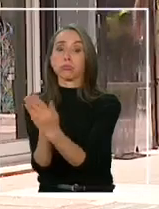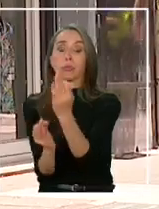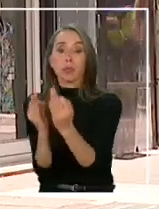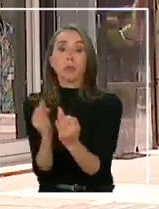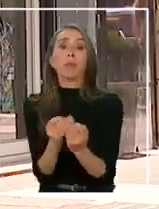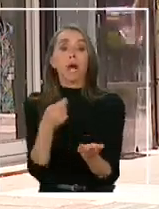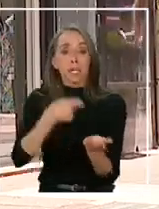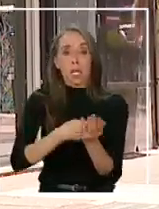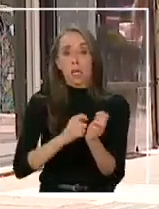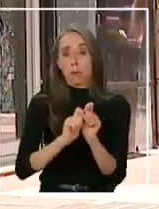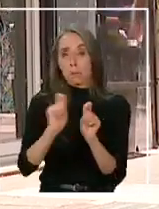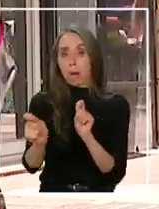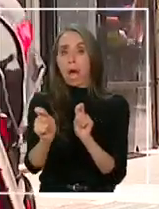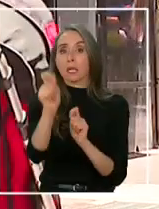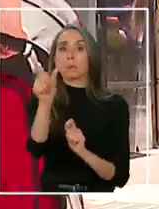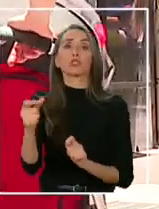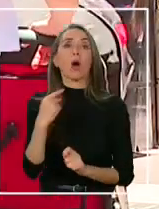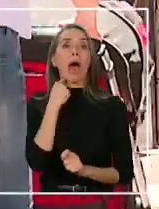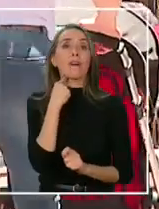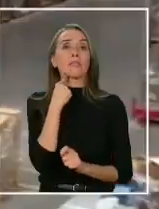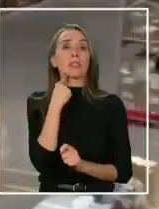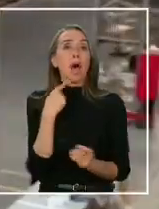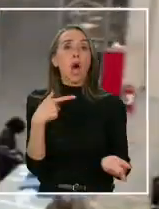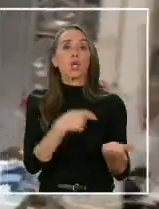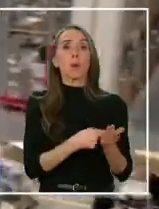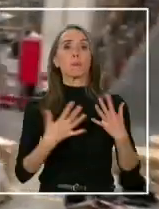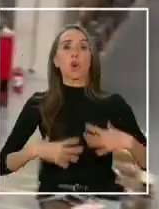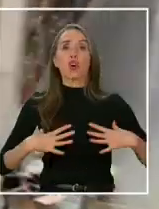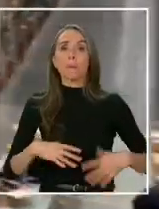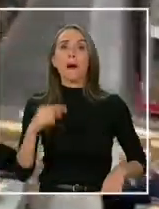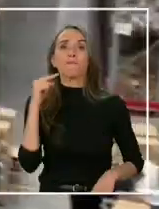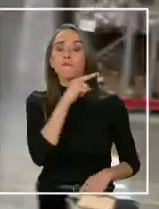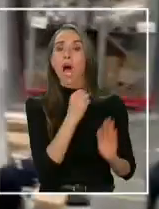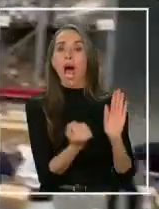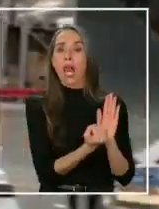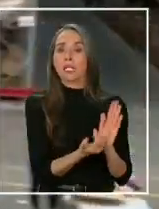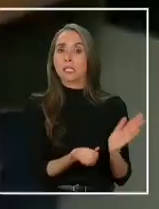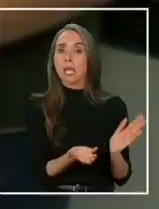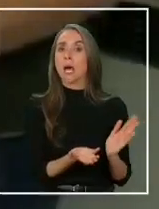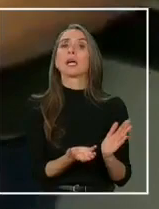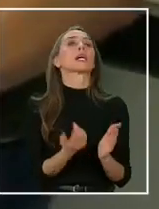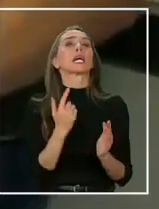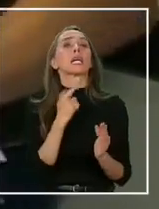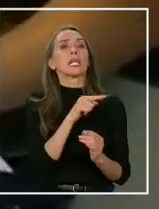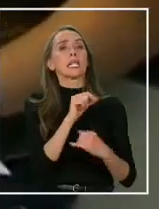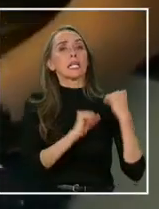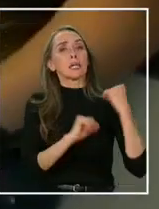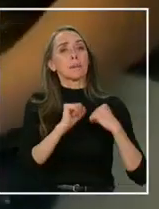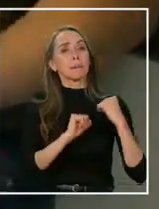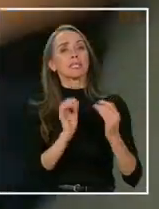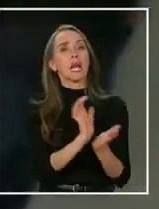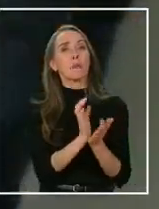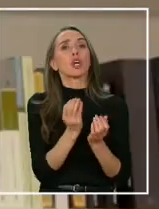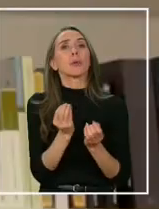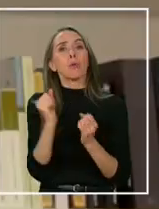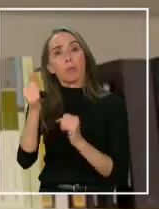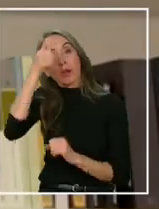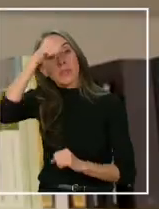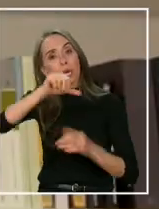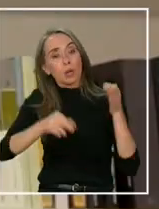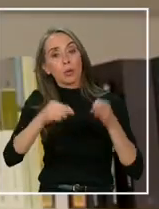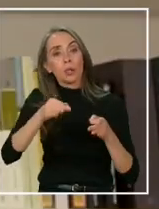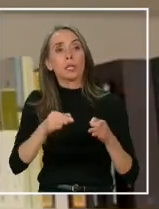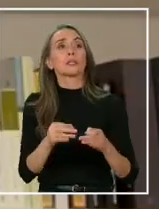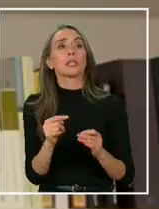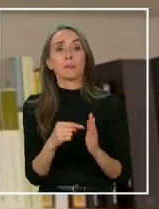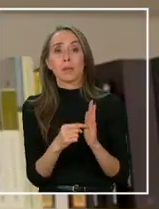clientes directamente afectados con la compra de ropa falsificada. Pero, ¿a qué escenarios judiciales se expone ahora La Polar? No existe